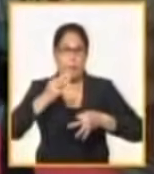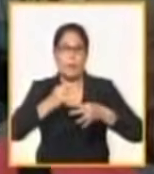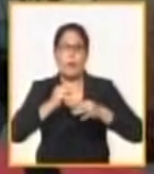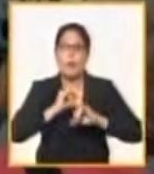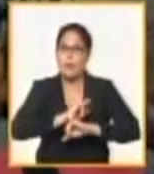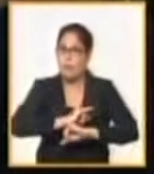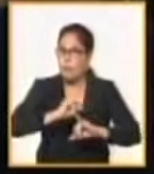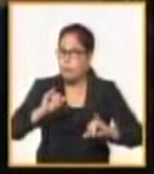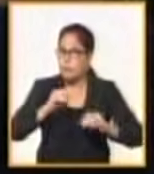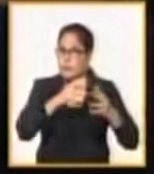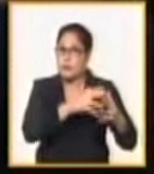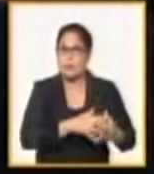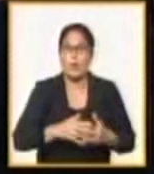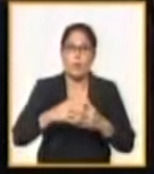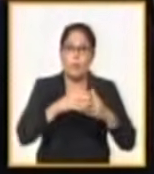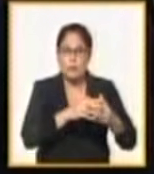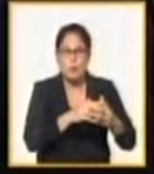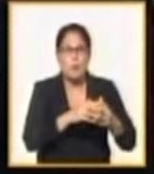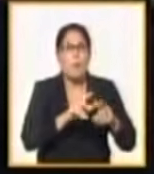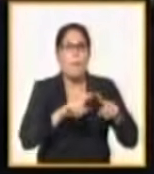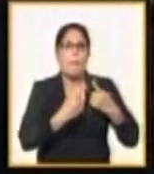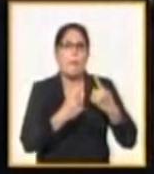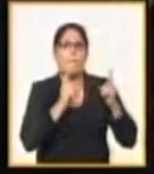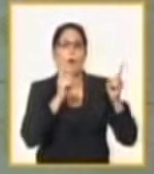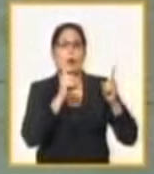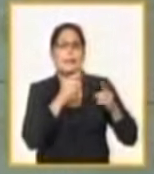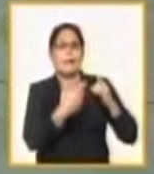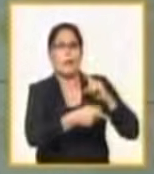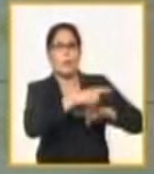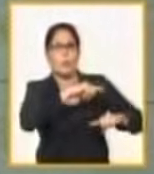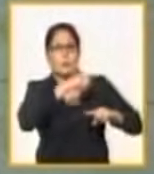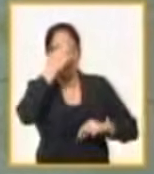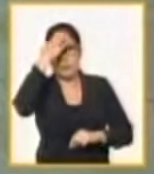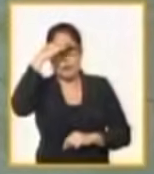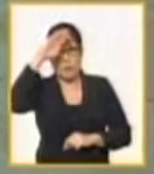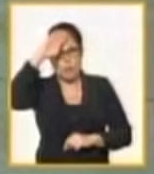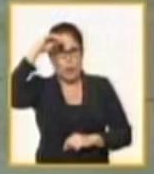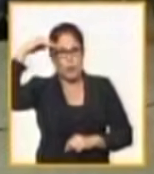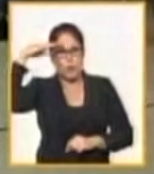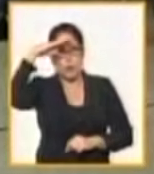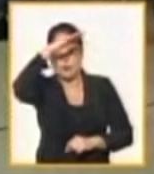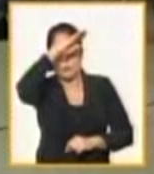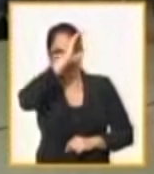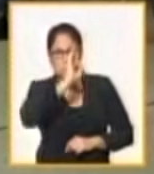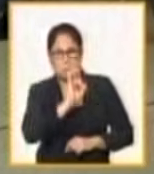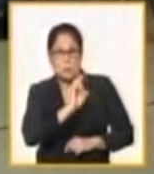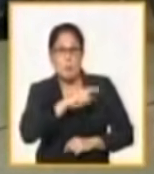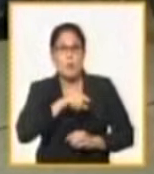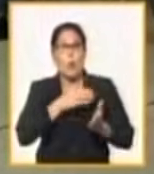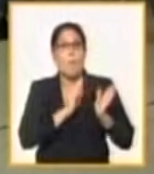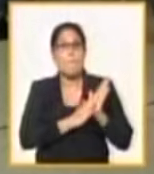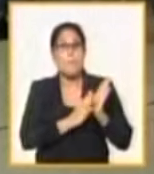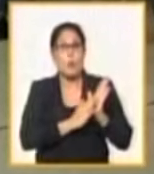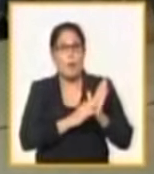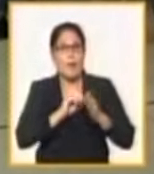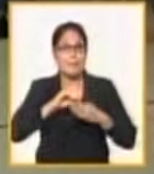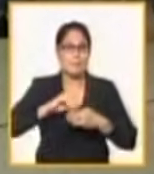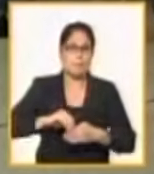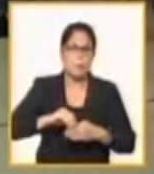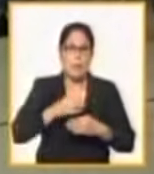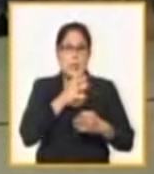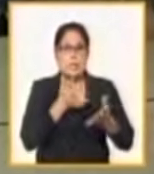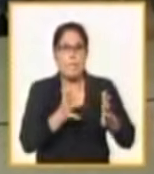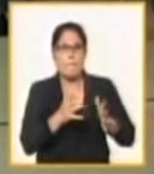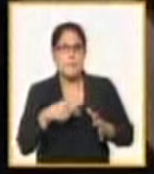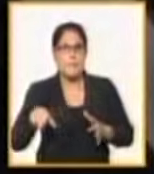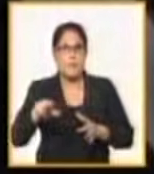de los Estados Unidos para cumplimentar la política de agresión de la administración Trump hacia Cuba, como prueba de máxima presión, intimidación a miembros